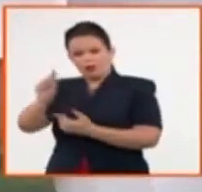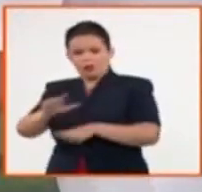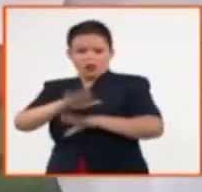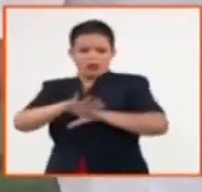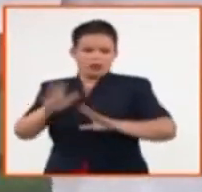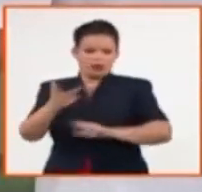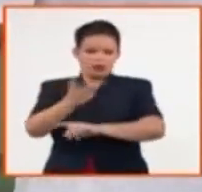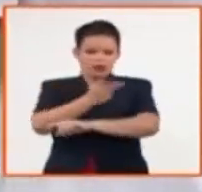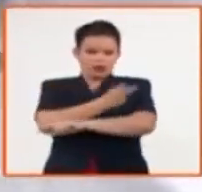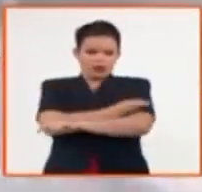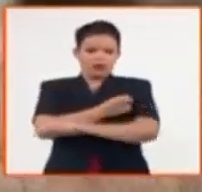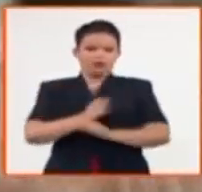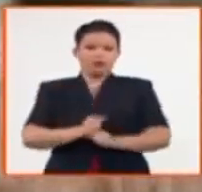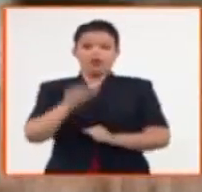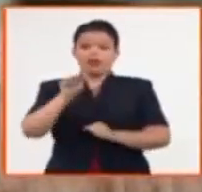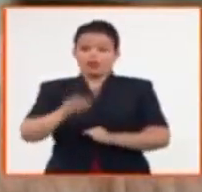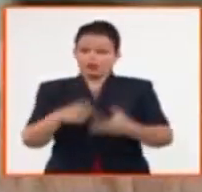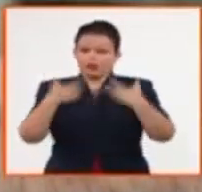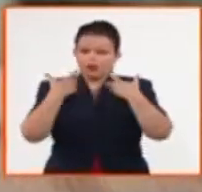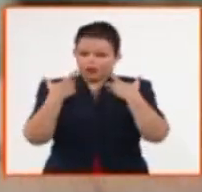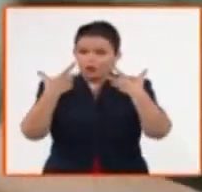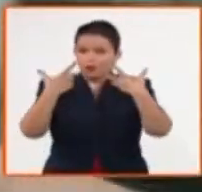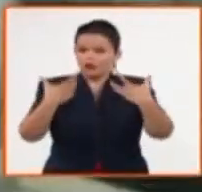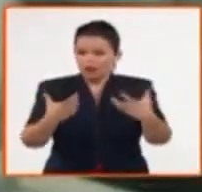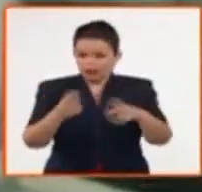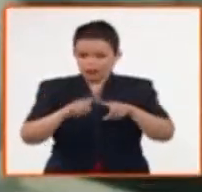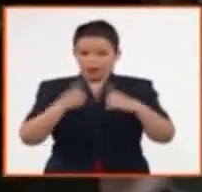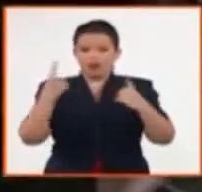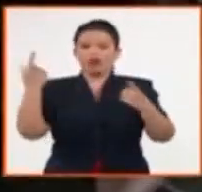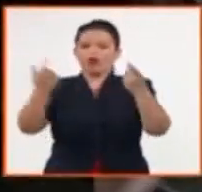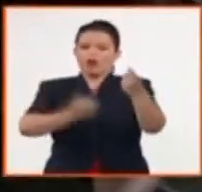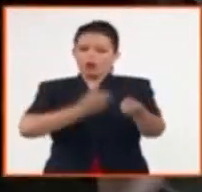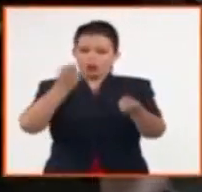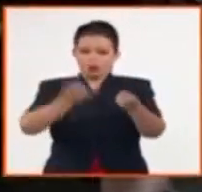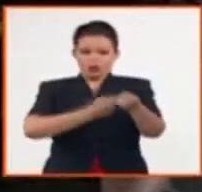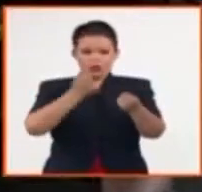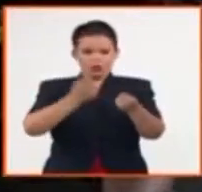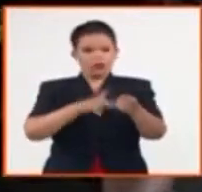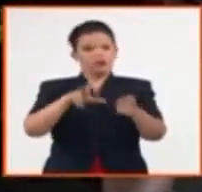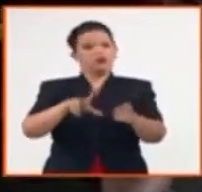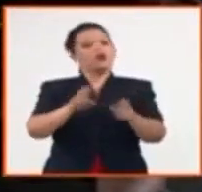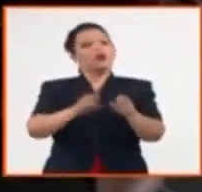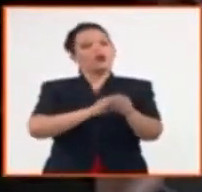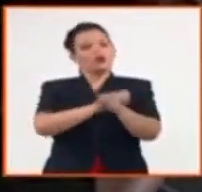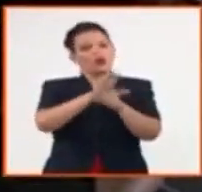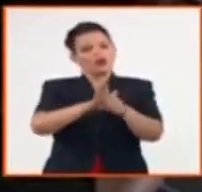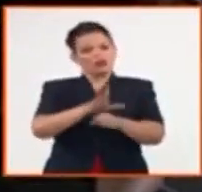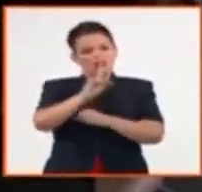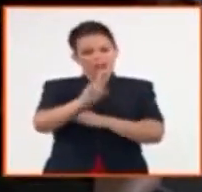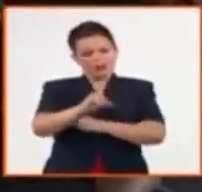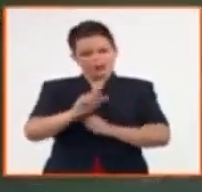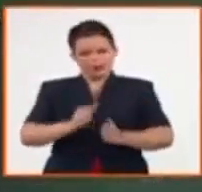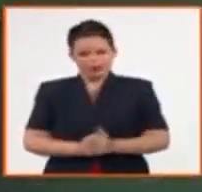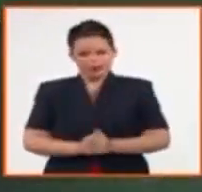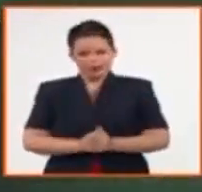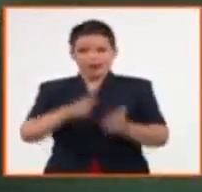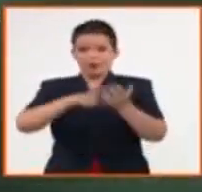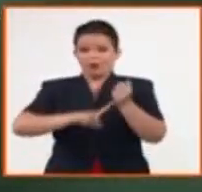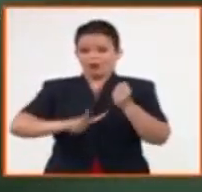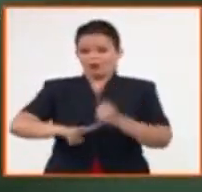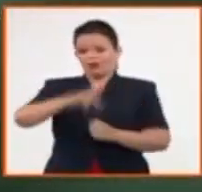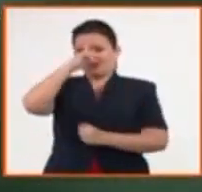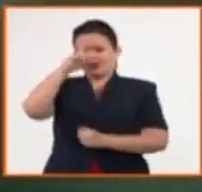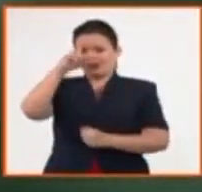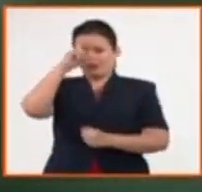paso trascendental en el constante enfrentamiento que libramos contra el nuevo coronavirus. En Santi Espíritus, Javier